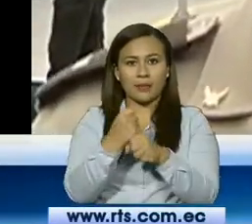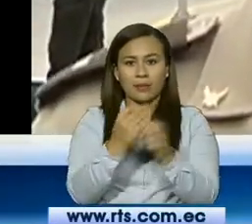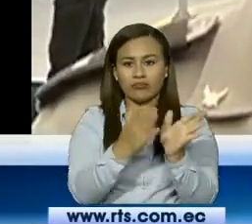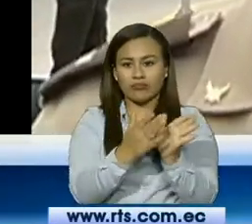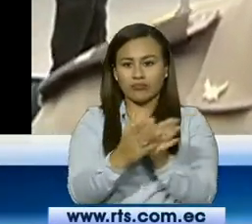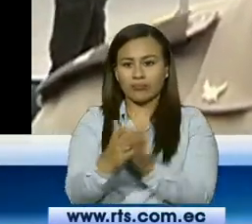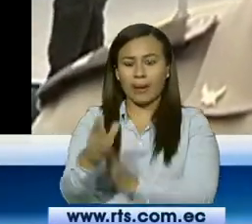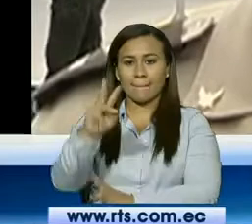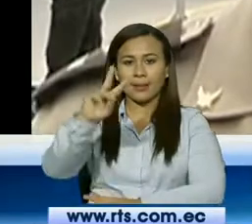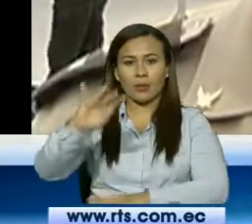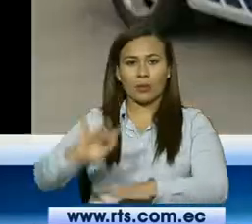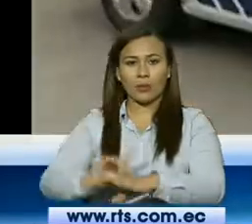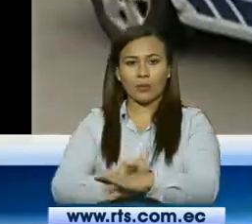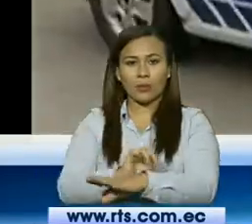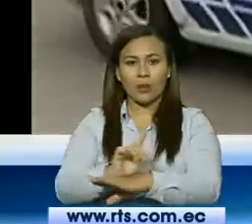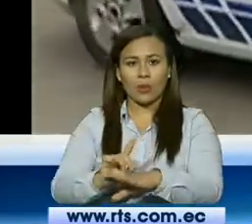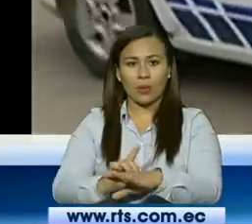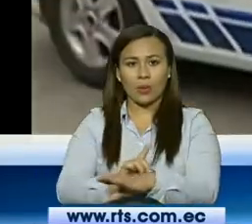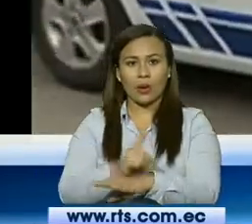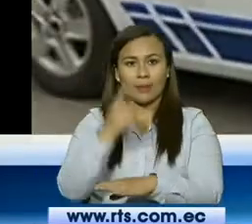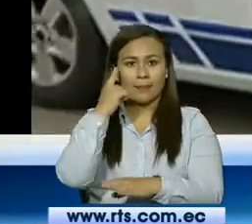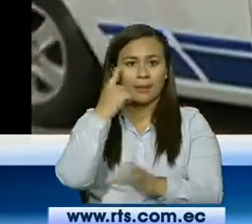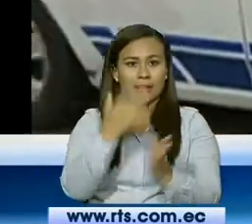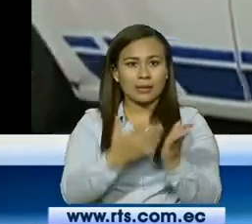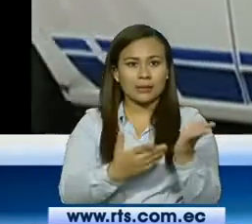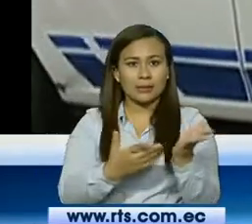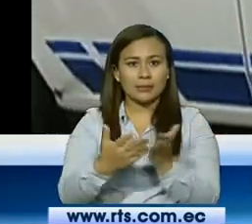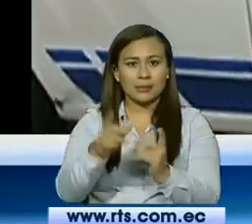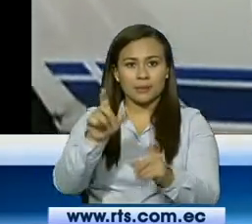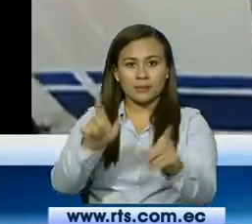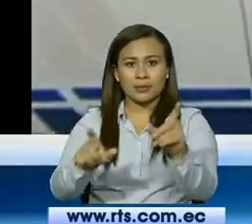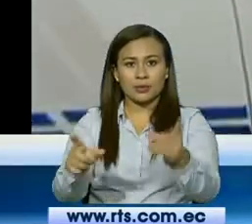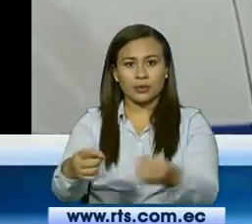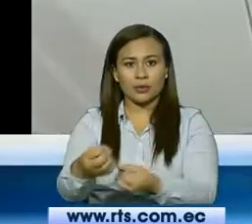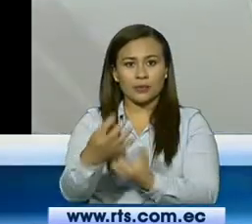Nacional, estamos en constante para servir a la ciudadanía. Informó Roselena Vázquez.